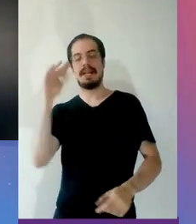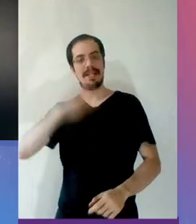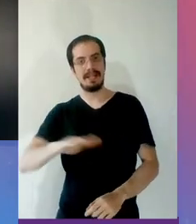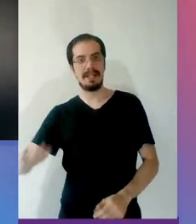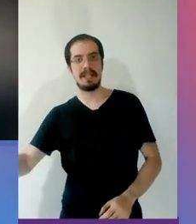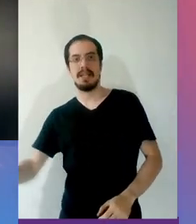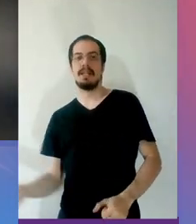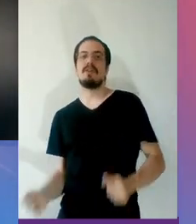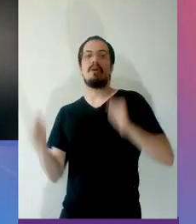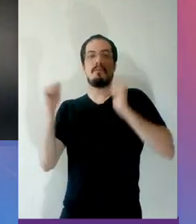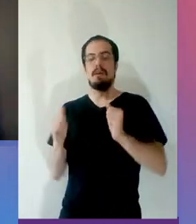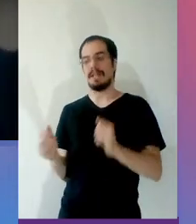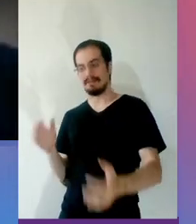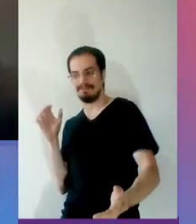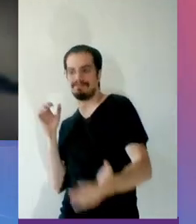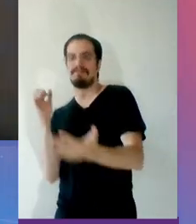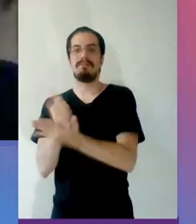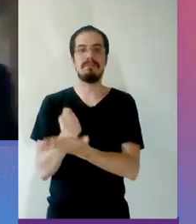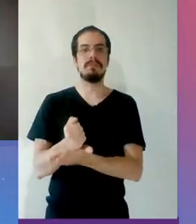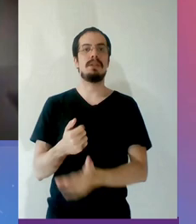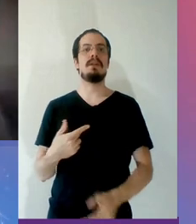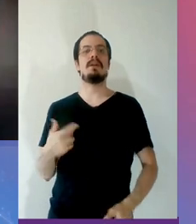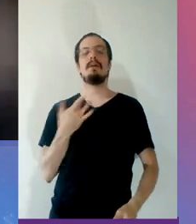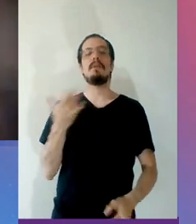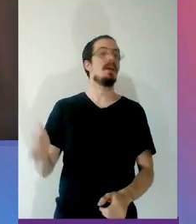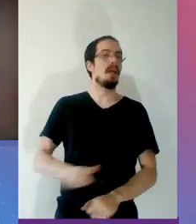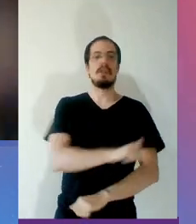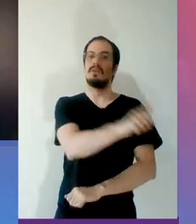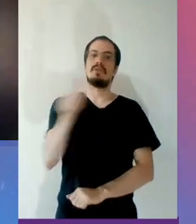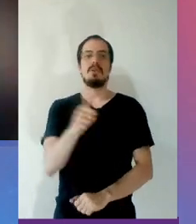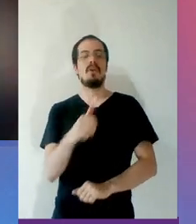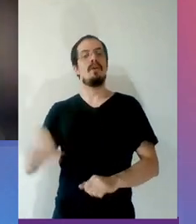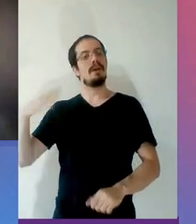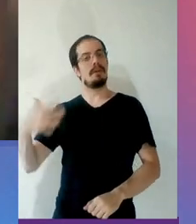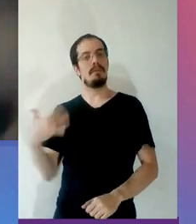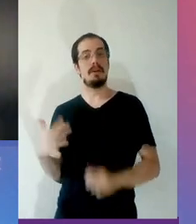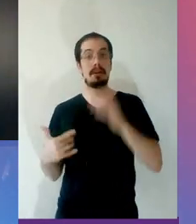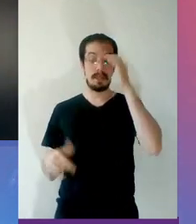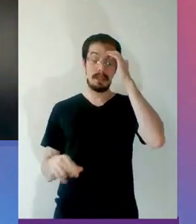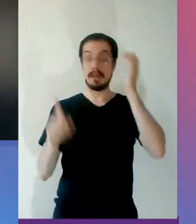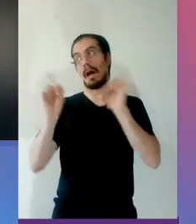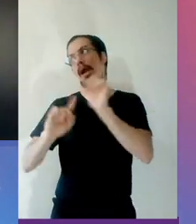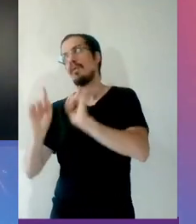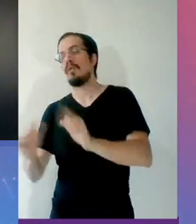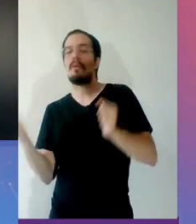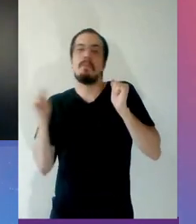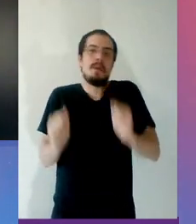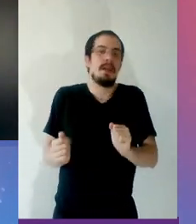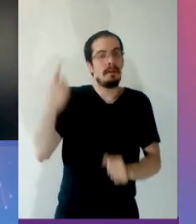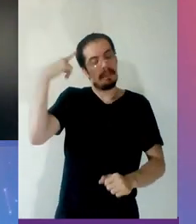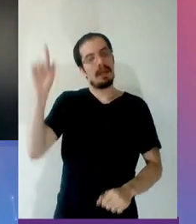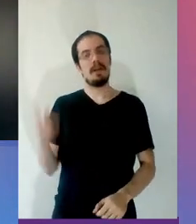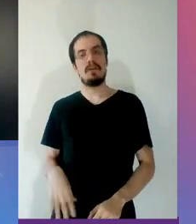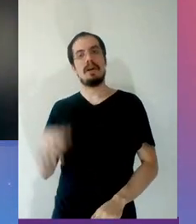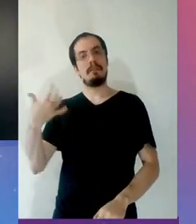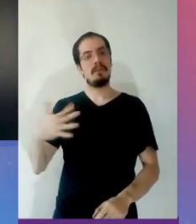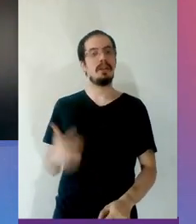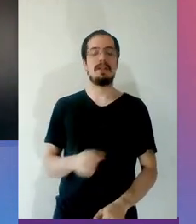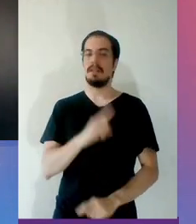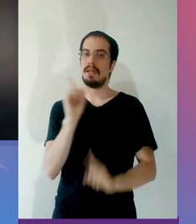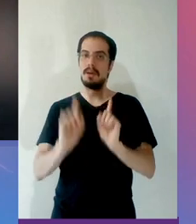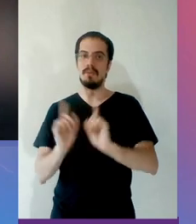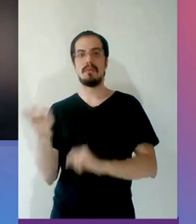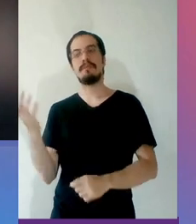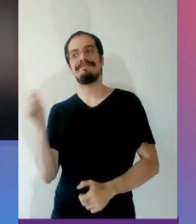importantes, ¿ya? En que probablemente uno va a llevar un poco más la batuta en algún momento, pero en que todos somos más importantes, ¿ya? Así como en la NEO